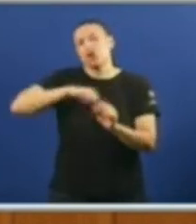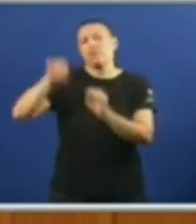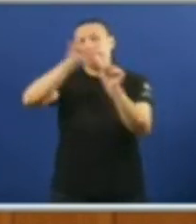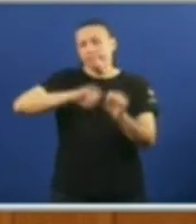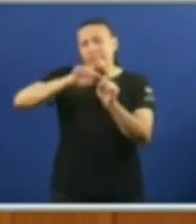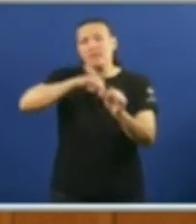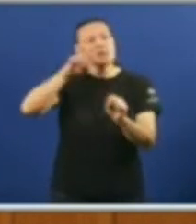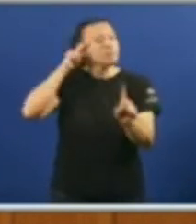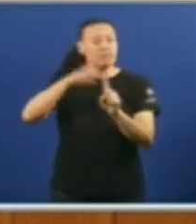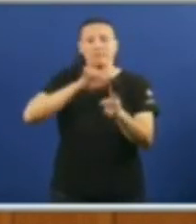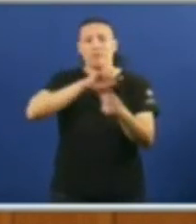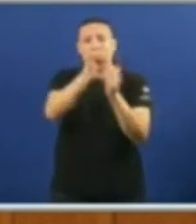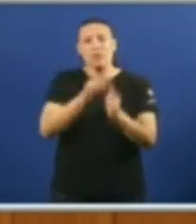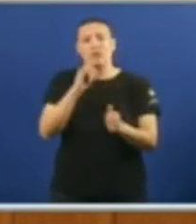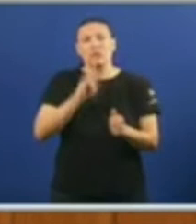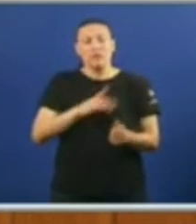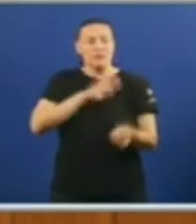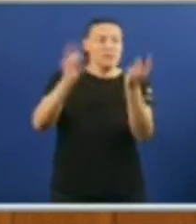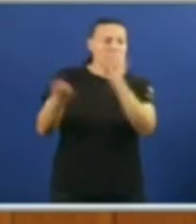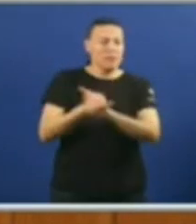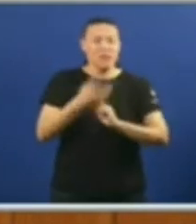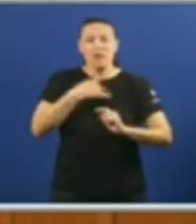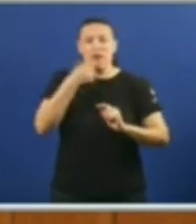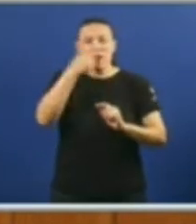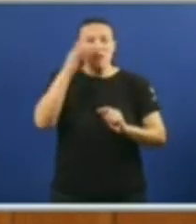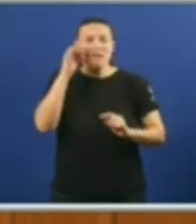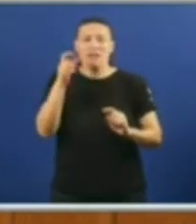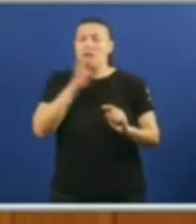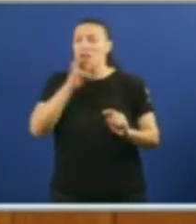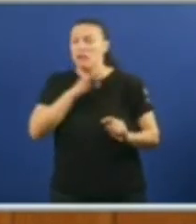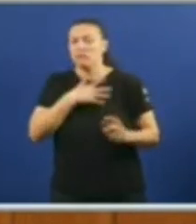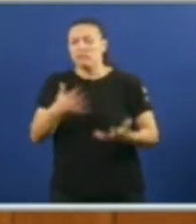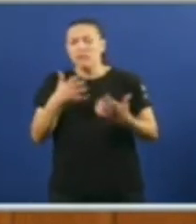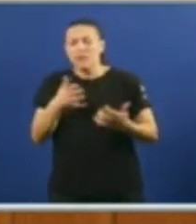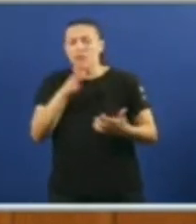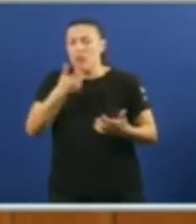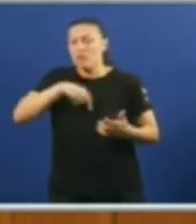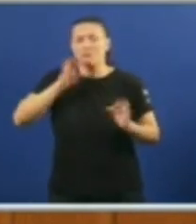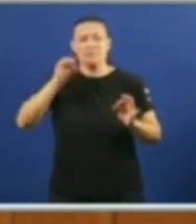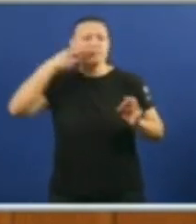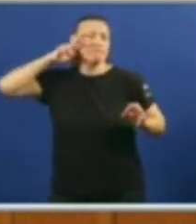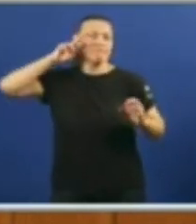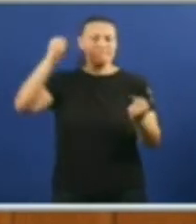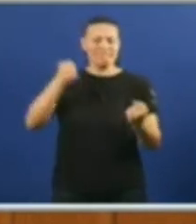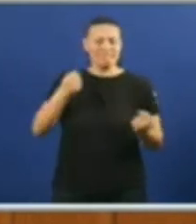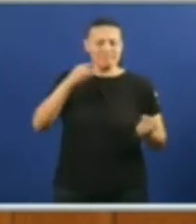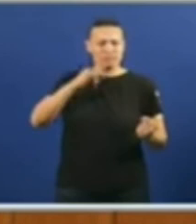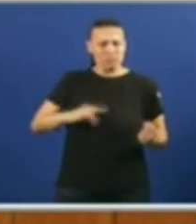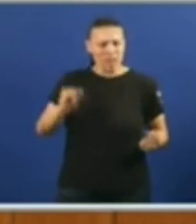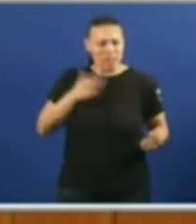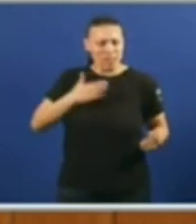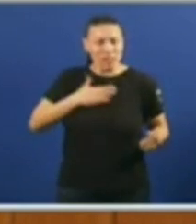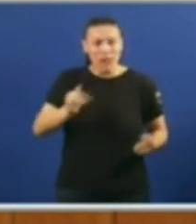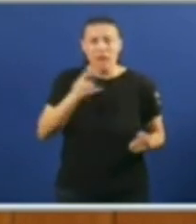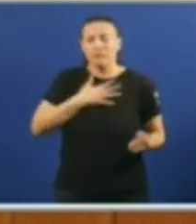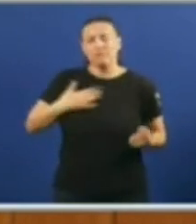o modelo enerxético, que pretende que os galegos e galegas teñamos beneficios por a nosa especialización eléctrica.